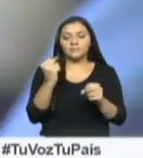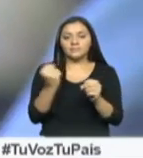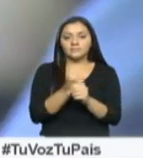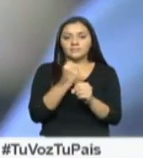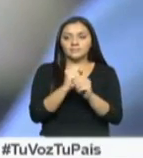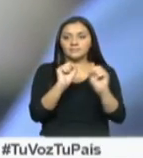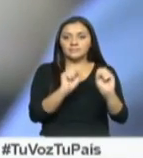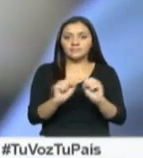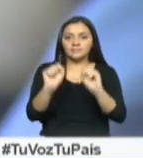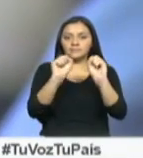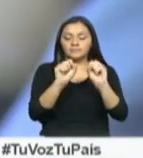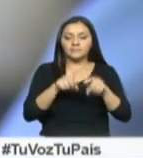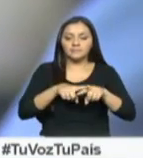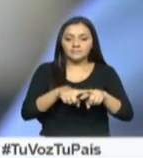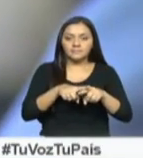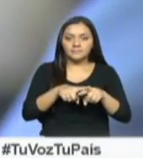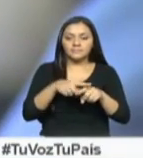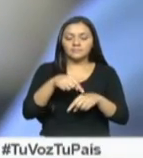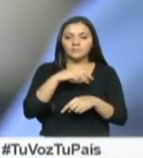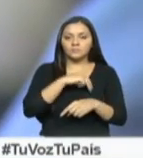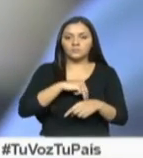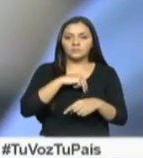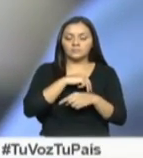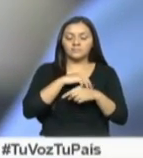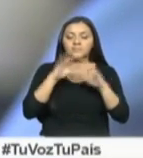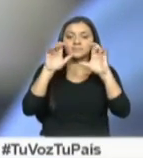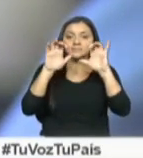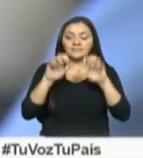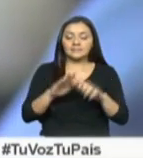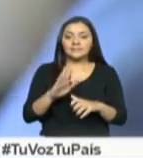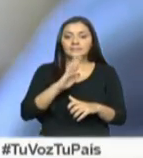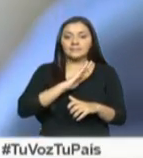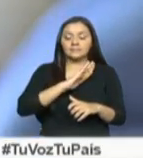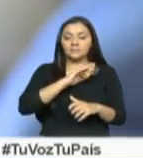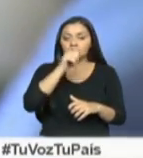el municipio. Según datos de la Secretaría Técnica de Drogas, CETEC,